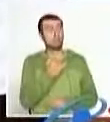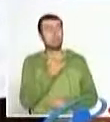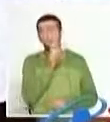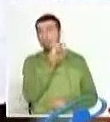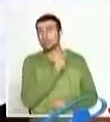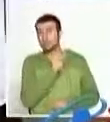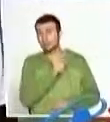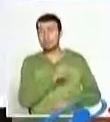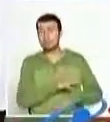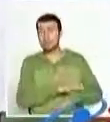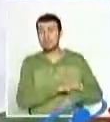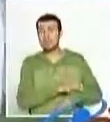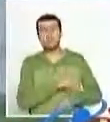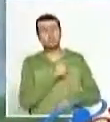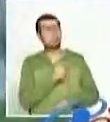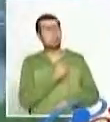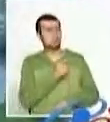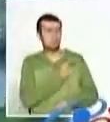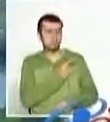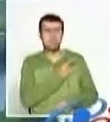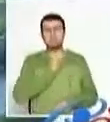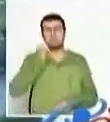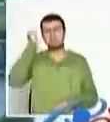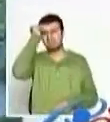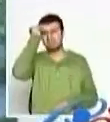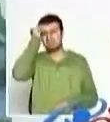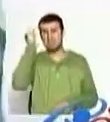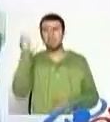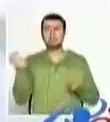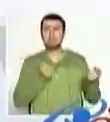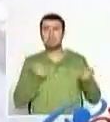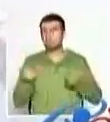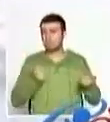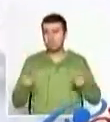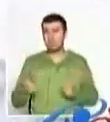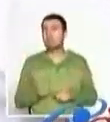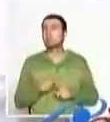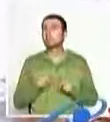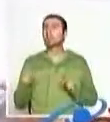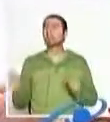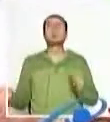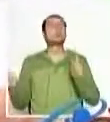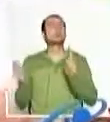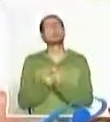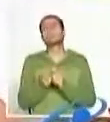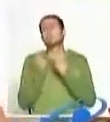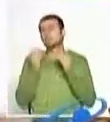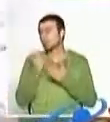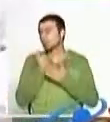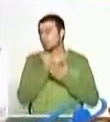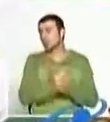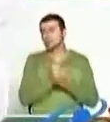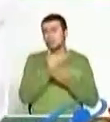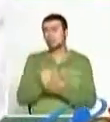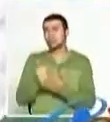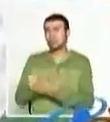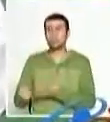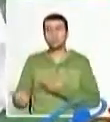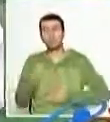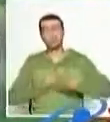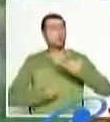ortodoxo y decano de universidades y docente, pero encuentran más ayudas terapéuticas para compartirlas con